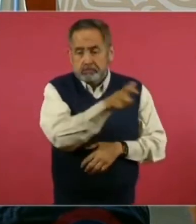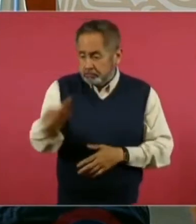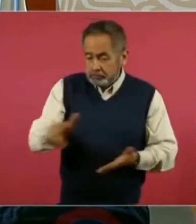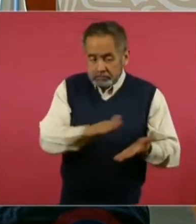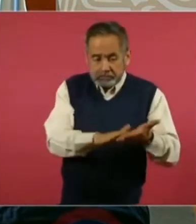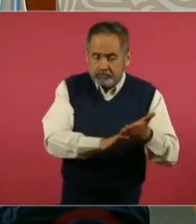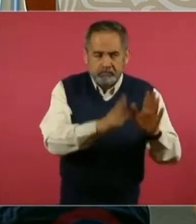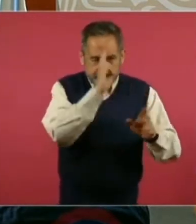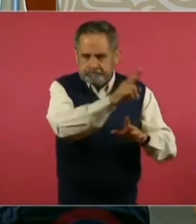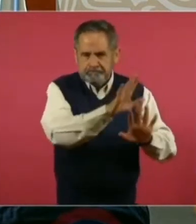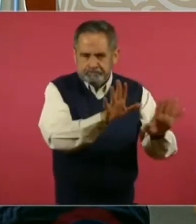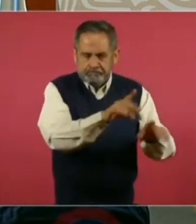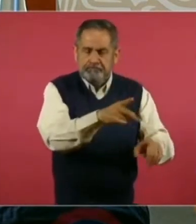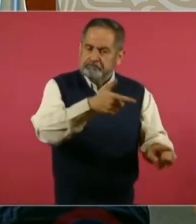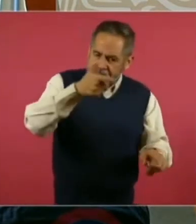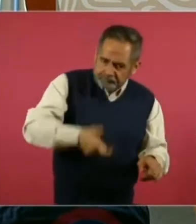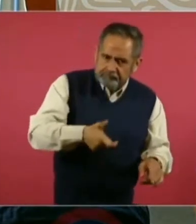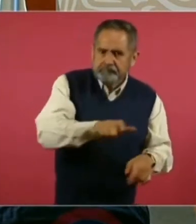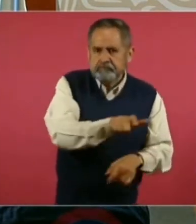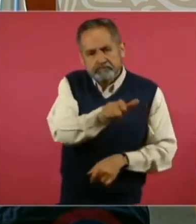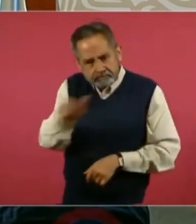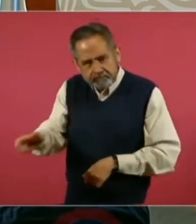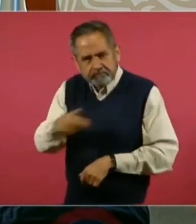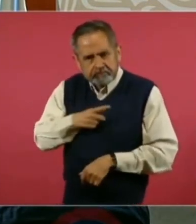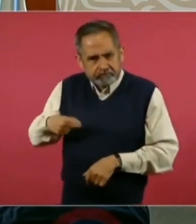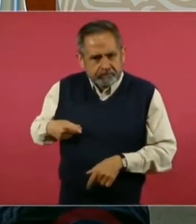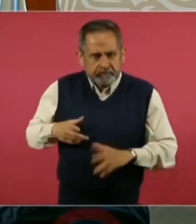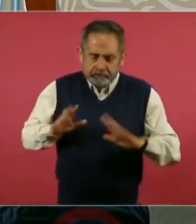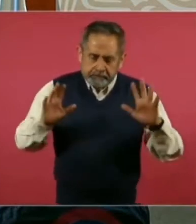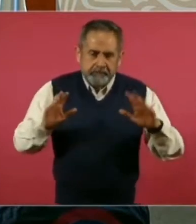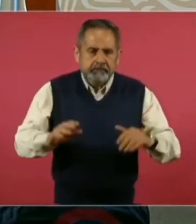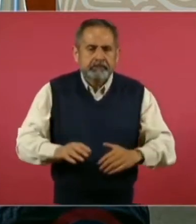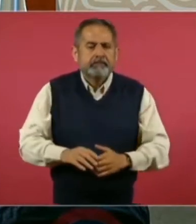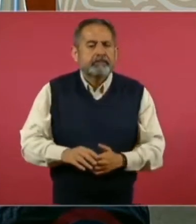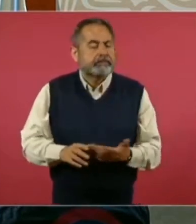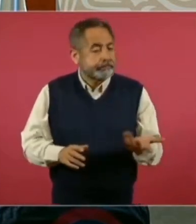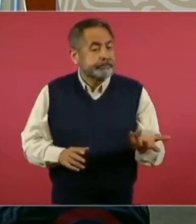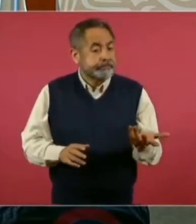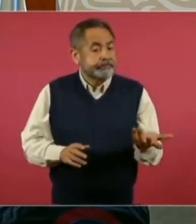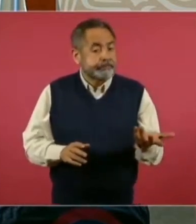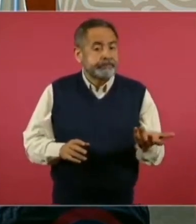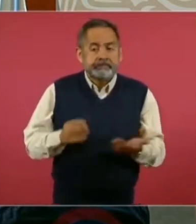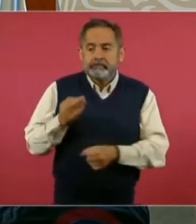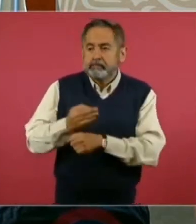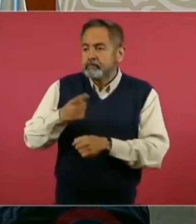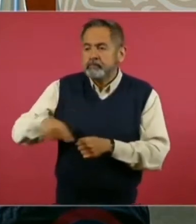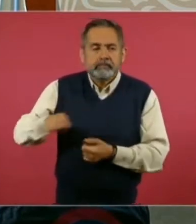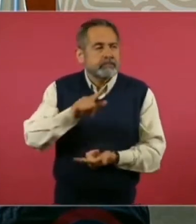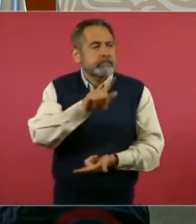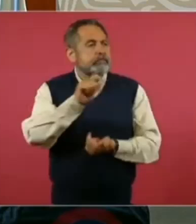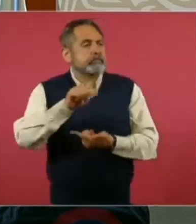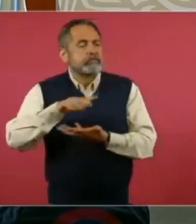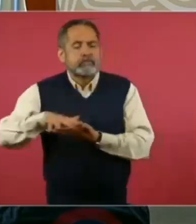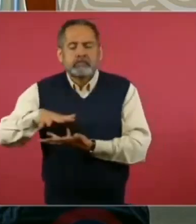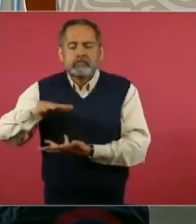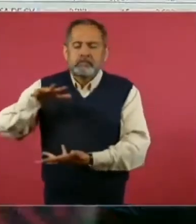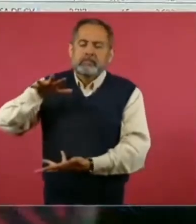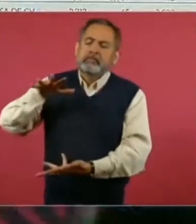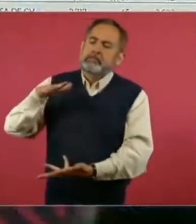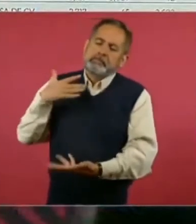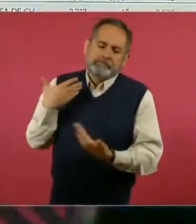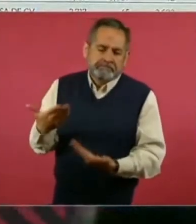impuestos. ¿Eso qué nos ha permitido? Pues que ha aumentado